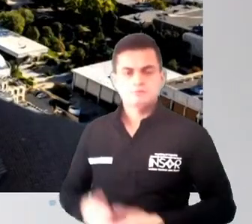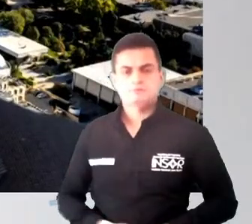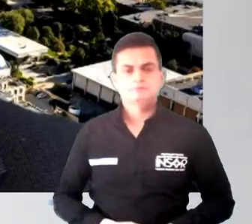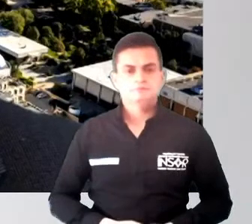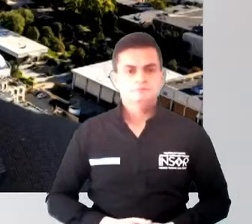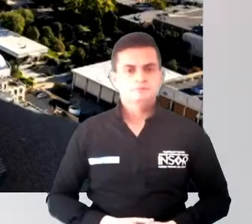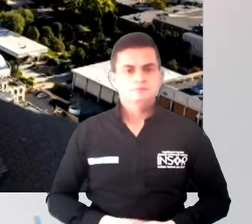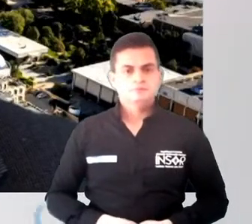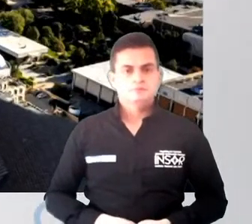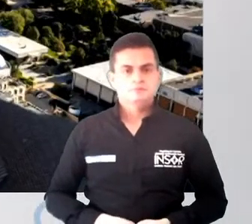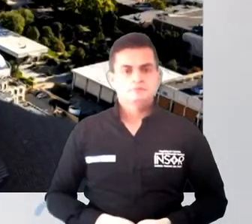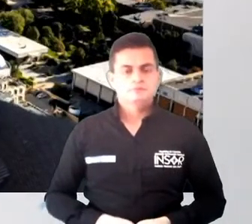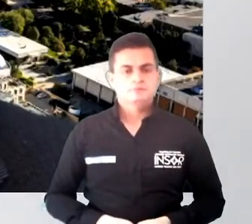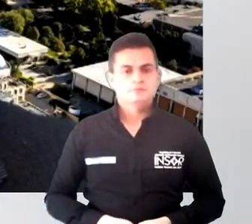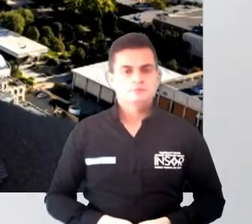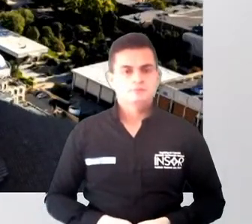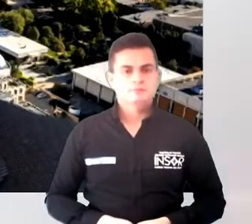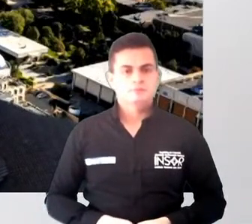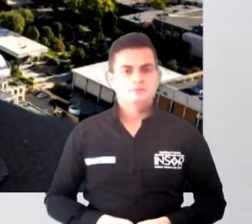y